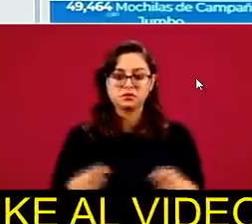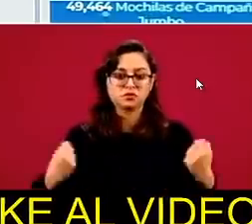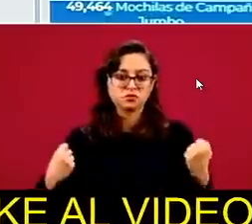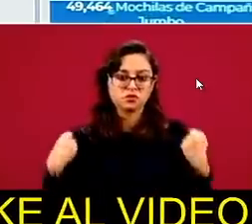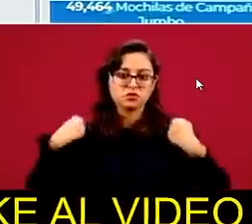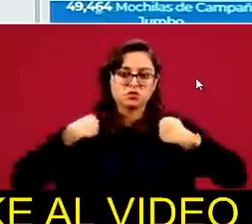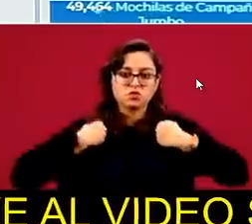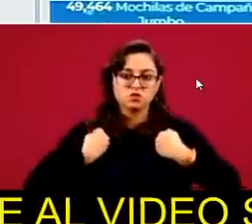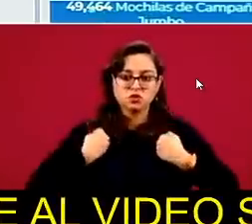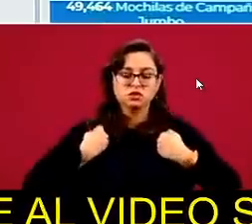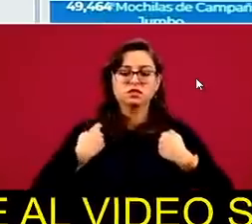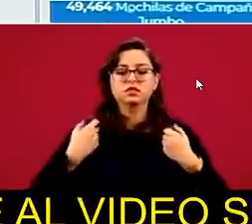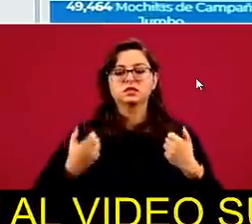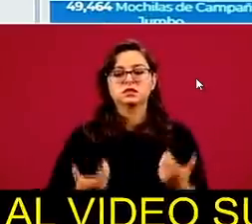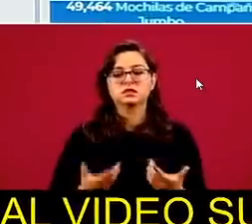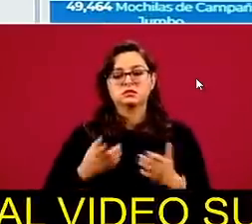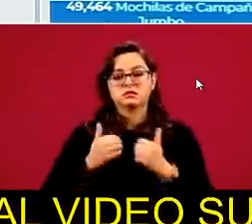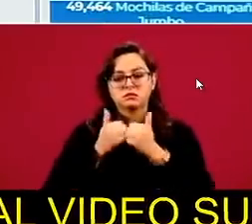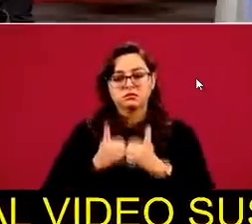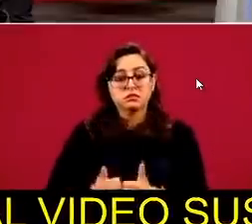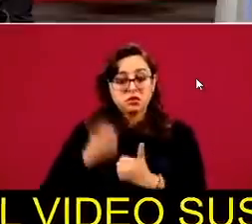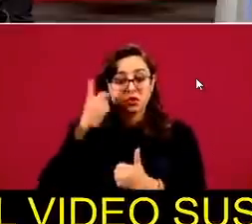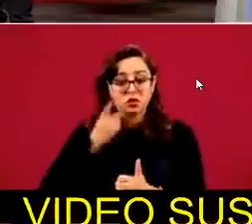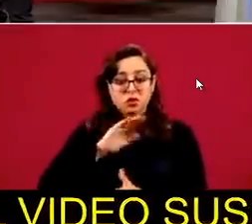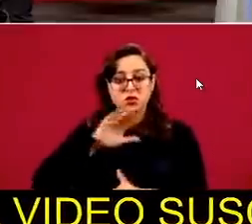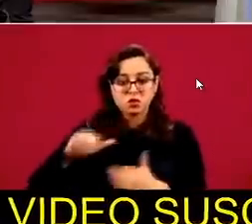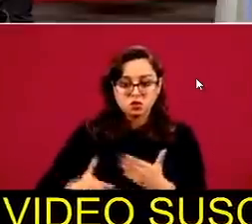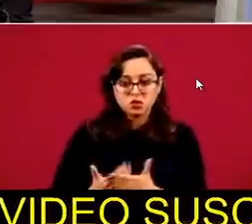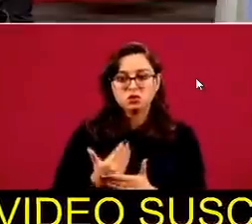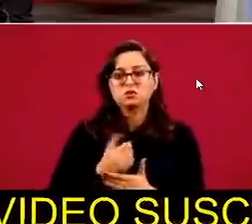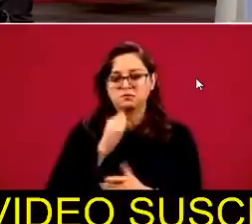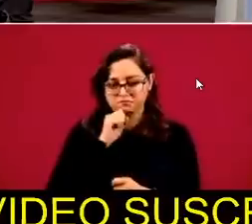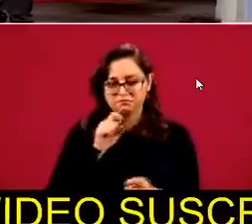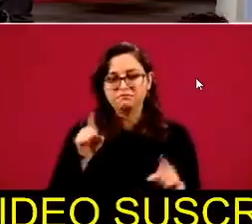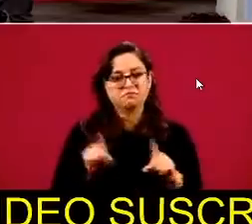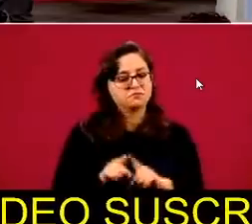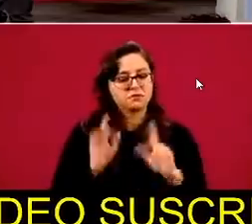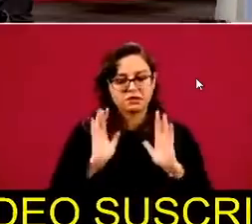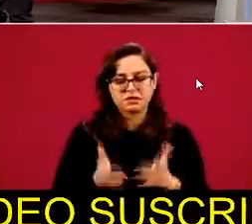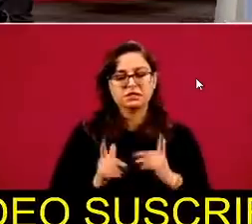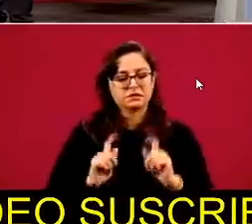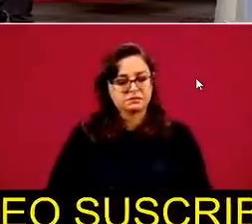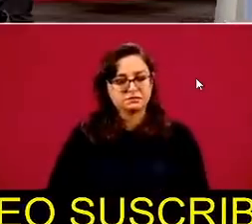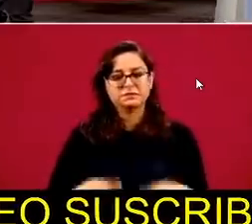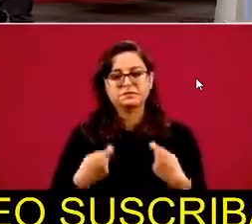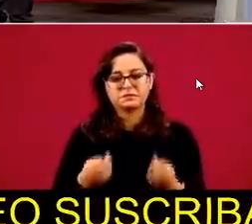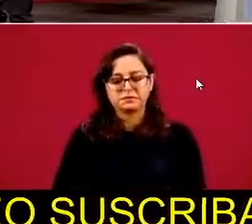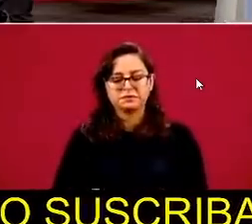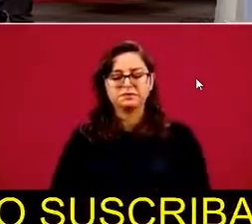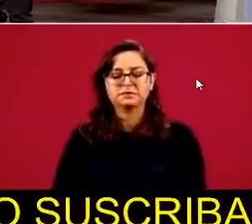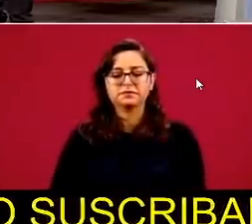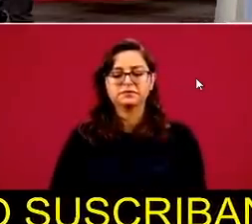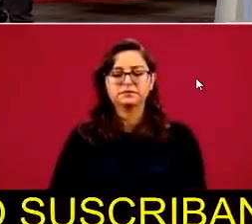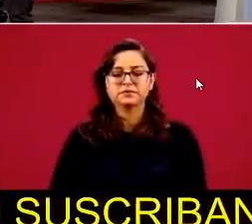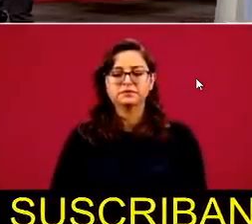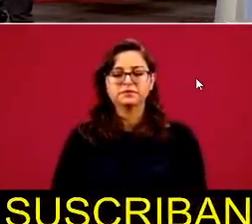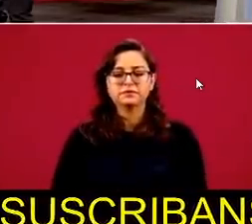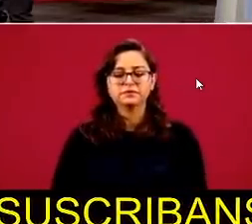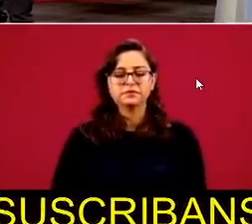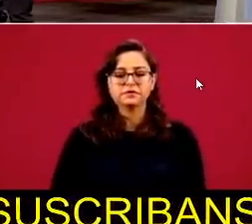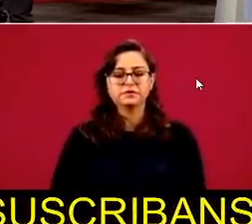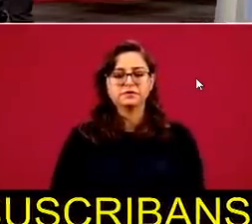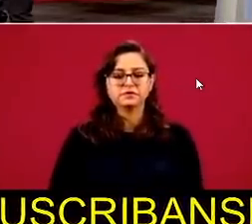para cuando tengan que pernoctar en lugares que no sean en el cuartel